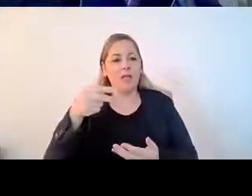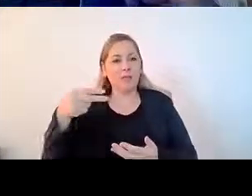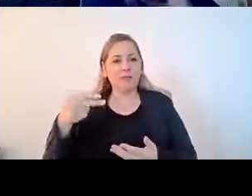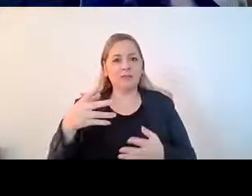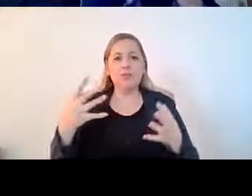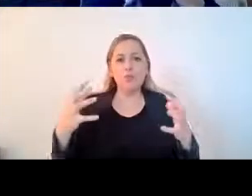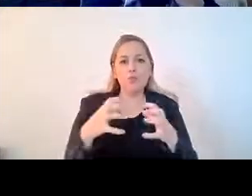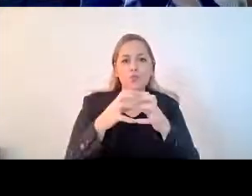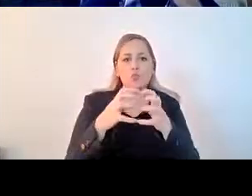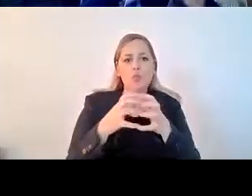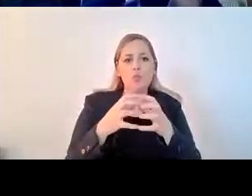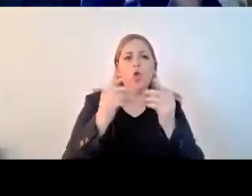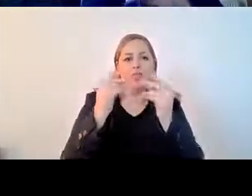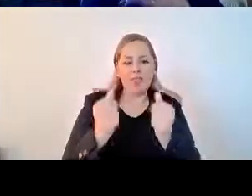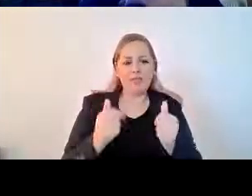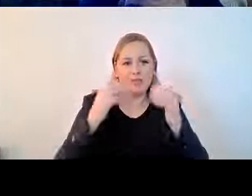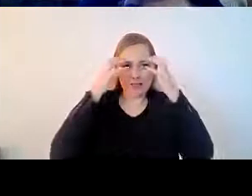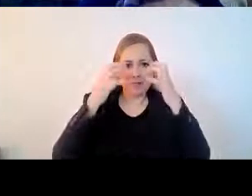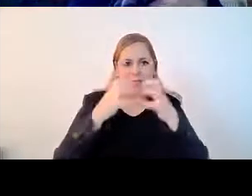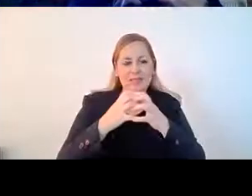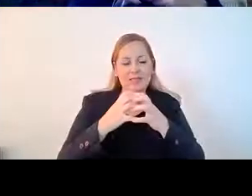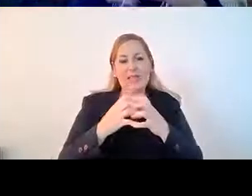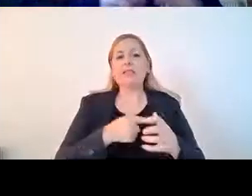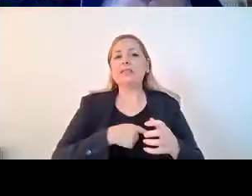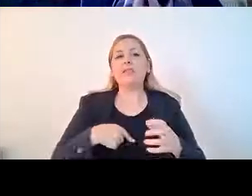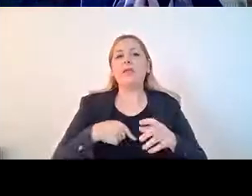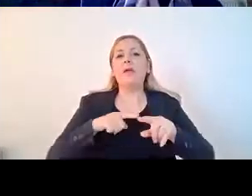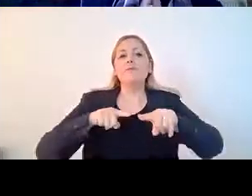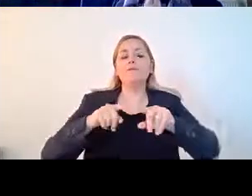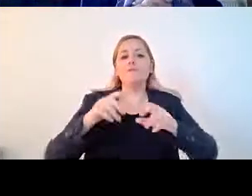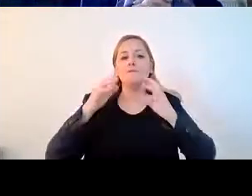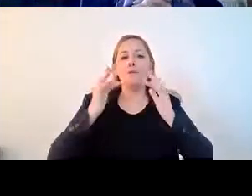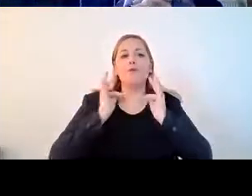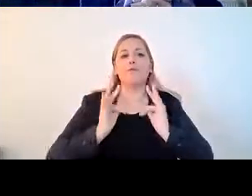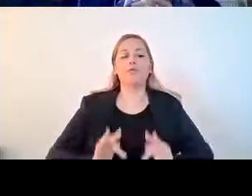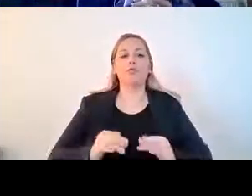cerebrales que las conocemos como funciones ejecutivas. Y estas funciones se